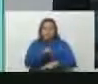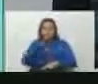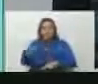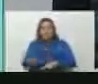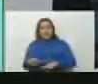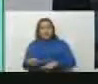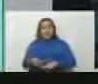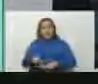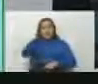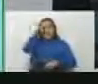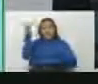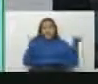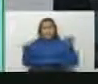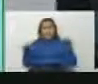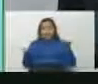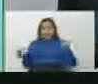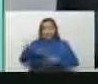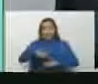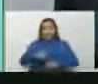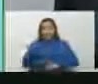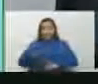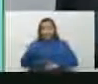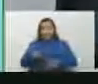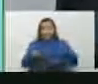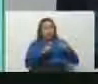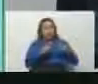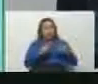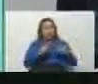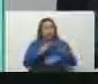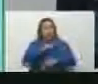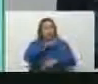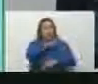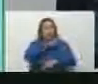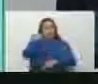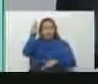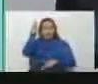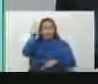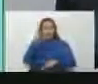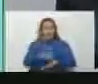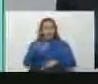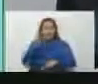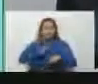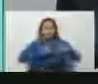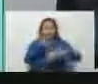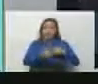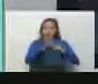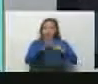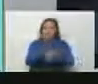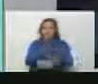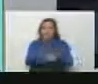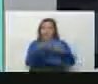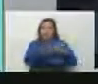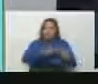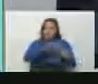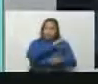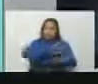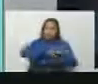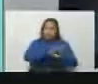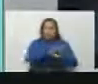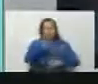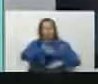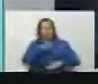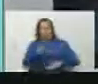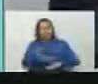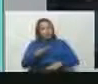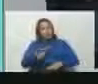importante es conocer nuestros indígenas. Entonces nosotros seguimos con programas colonizados estudiando otras culturas que son importantes tomarlas en cuenta,